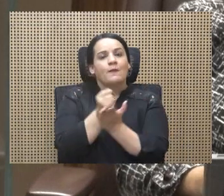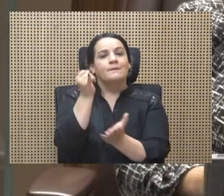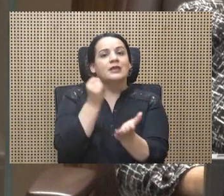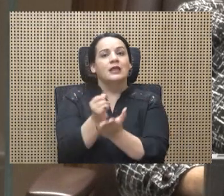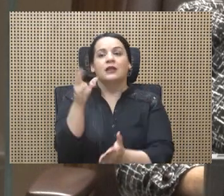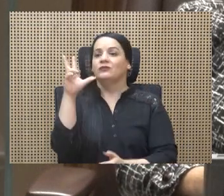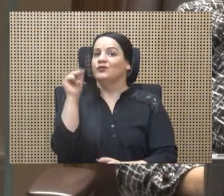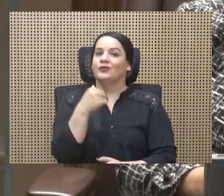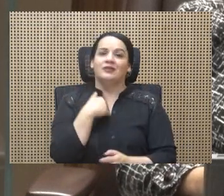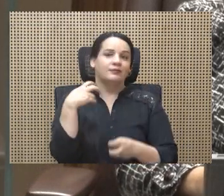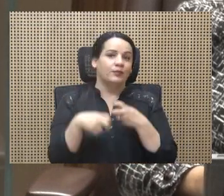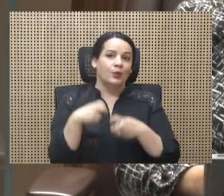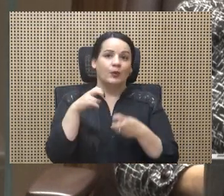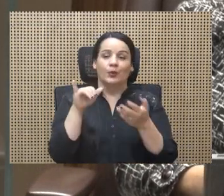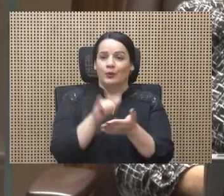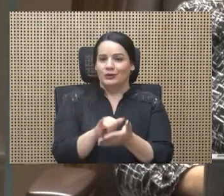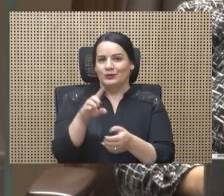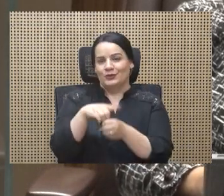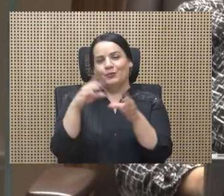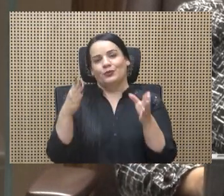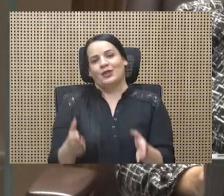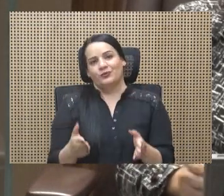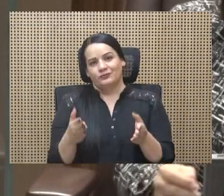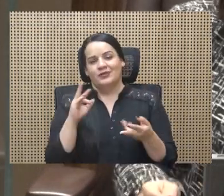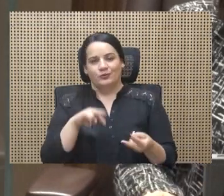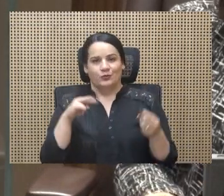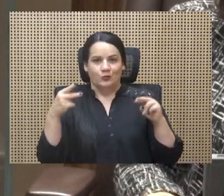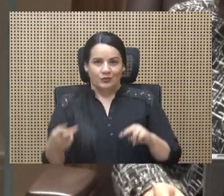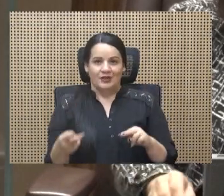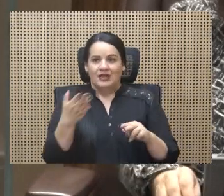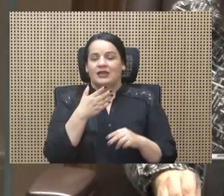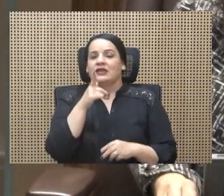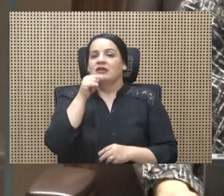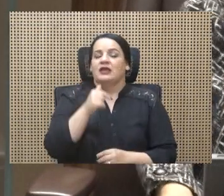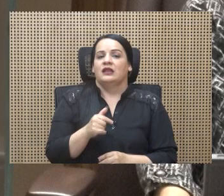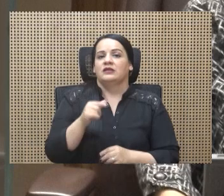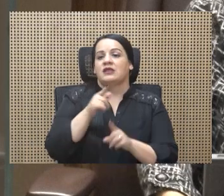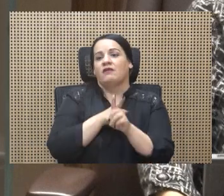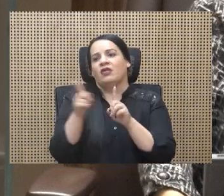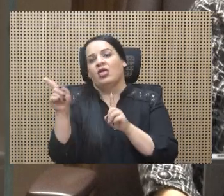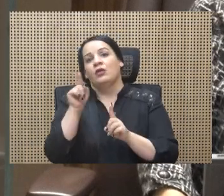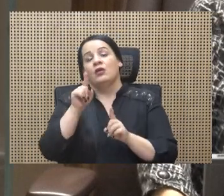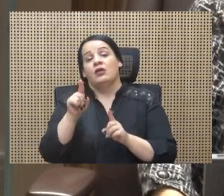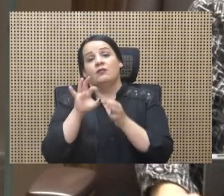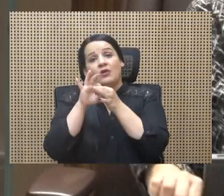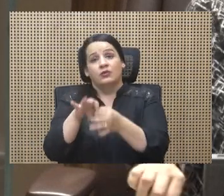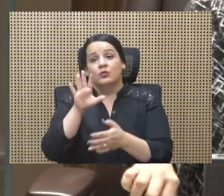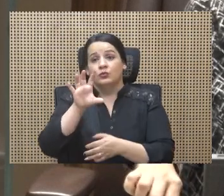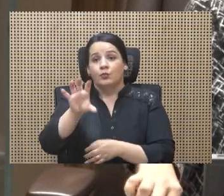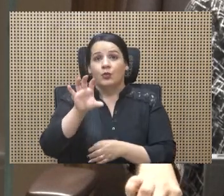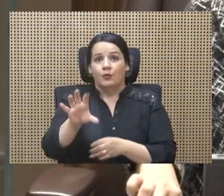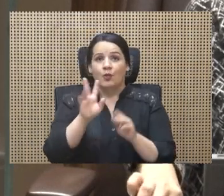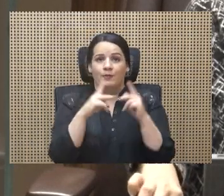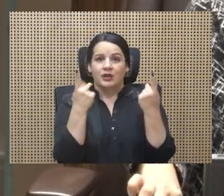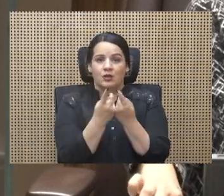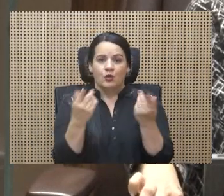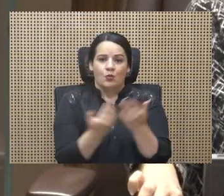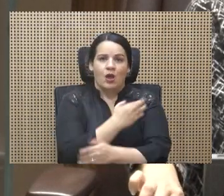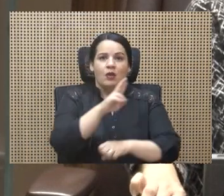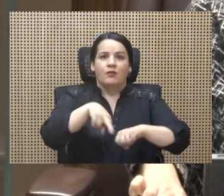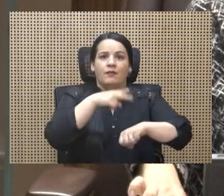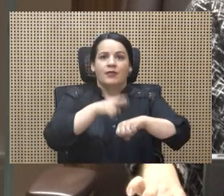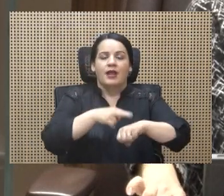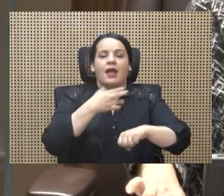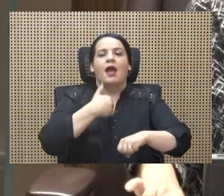tenemos problema con eso diputados al contrario de los que evadieron los referente a su propio partido en Nueva República tenemos un